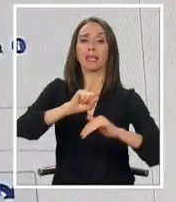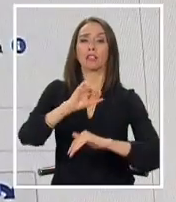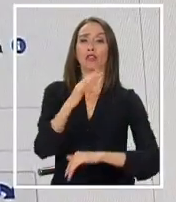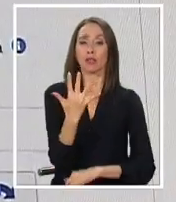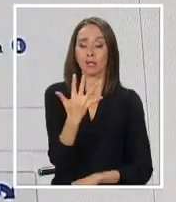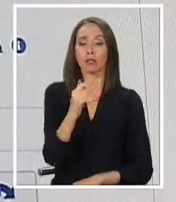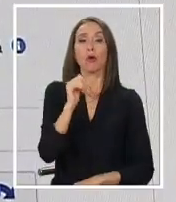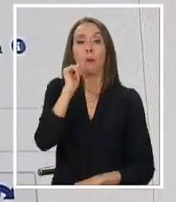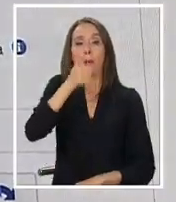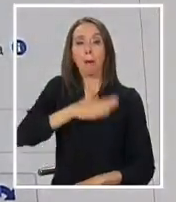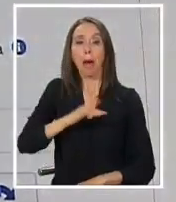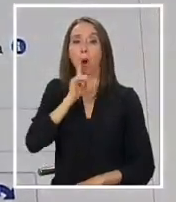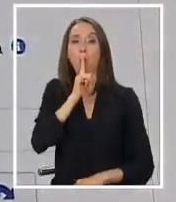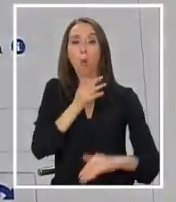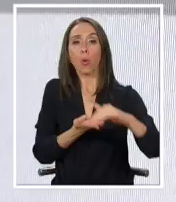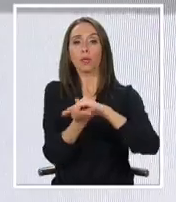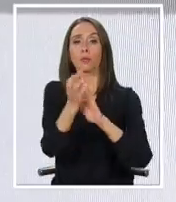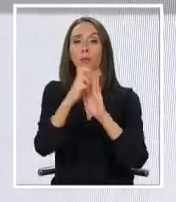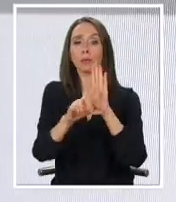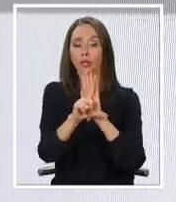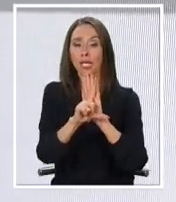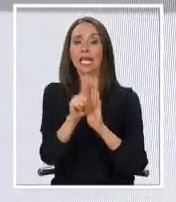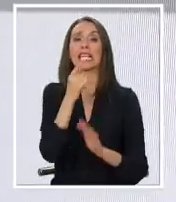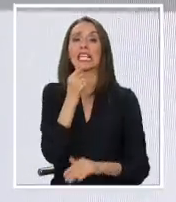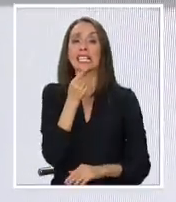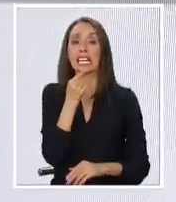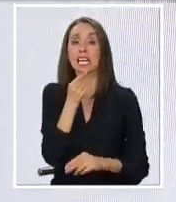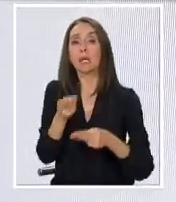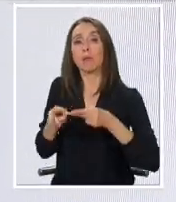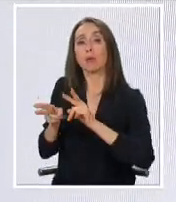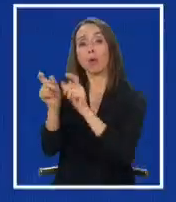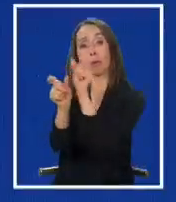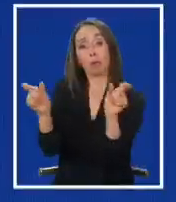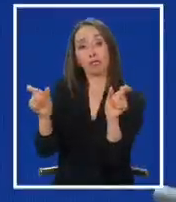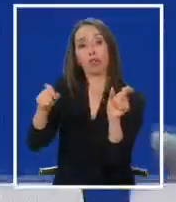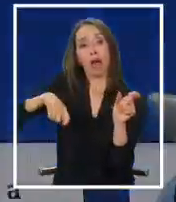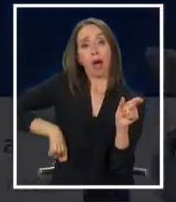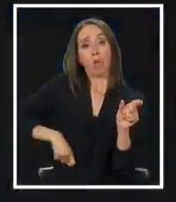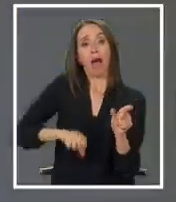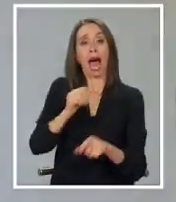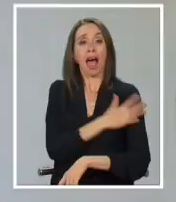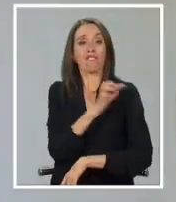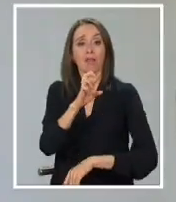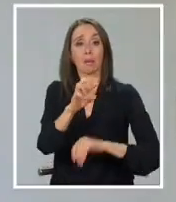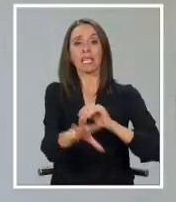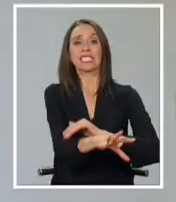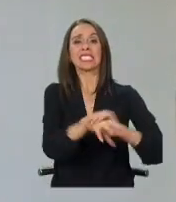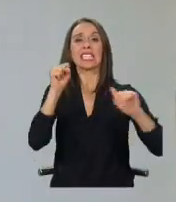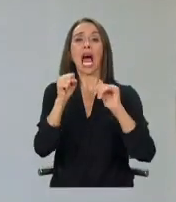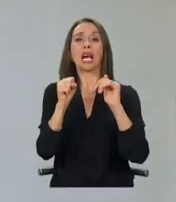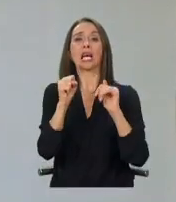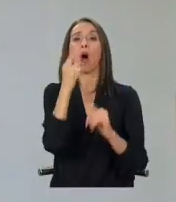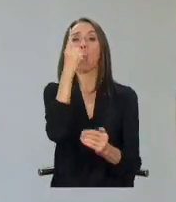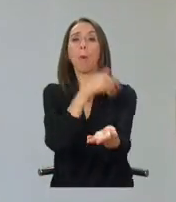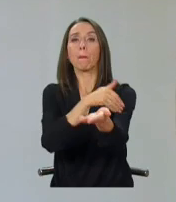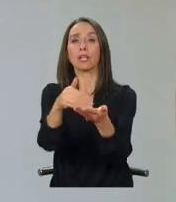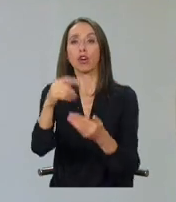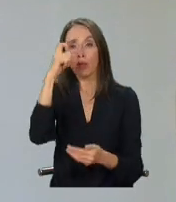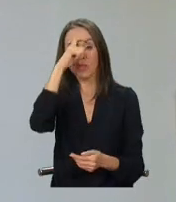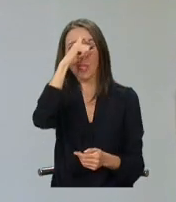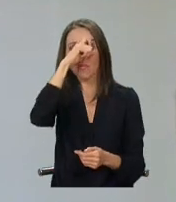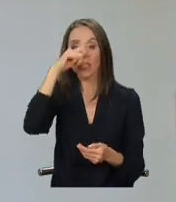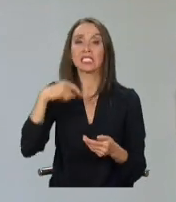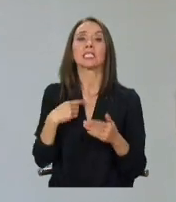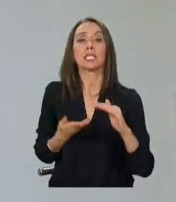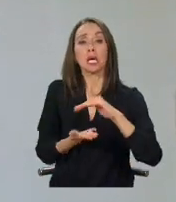presentado este martes y busca permitir el retiro de 1 millón de pesos desde los fondos previsionales. Lo hago porque veo muy difícil que se logre